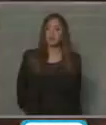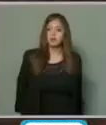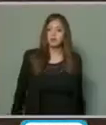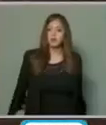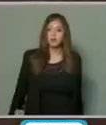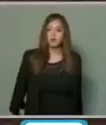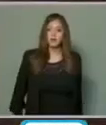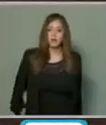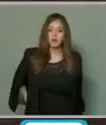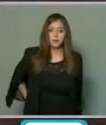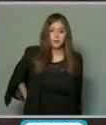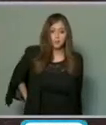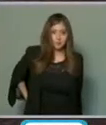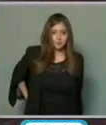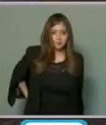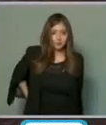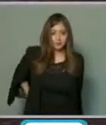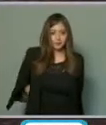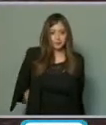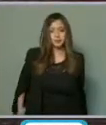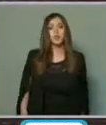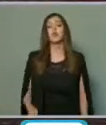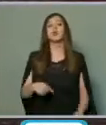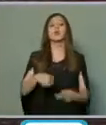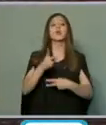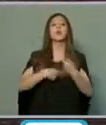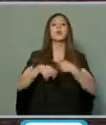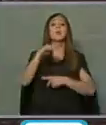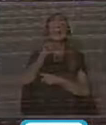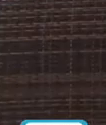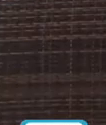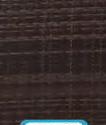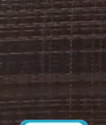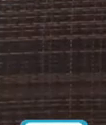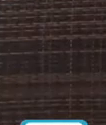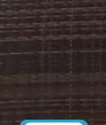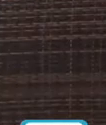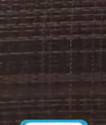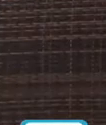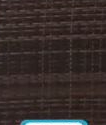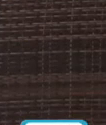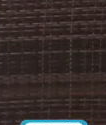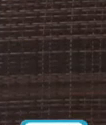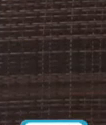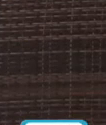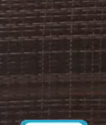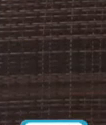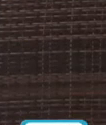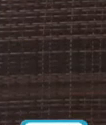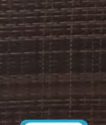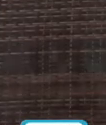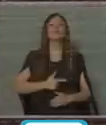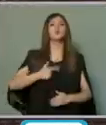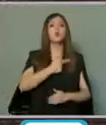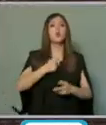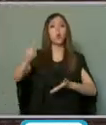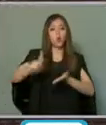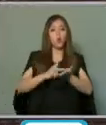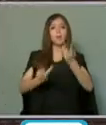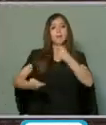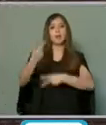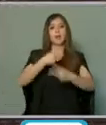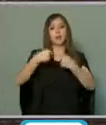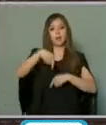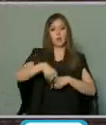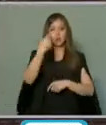Y el día de hoy nos acompaña Marta Leticia Mercado Ramírez. Ella es magistrada electoral y nos da mucho gusto tenerte aquí en tu